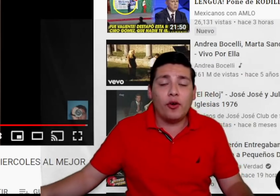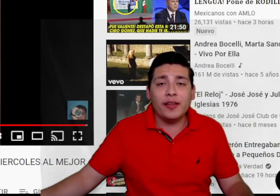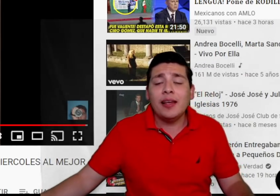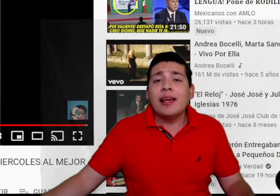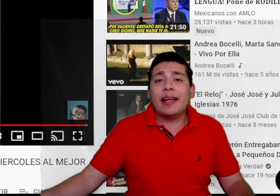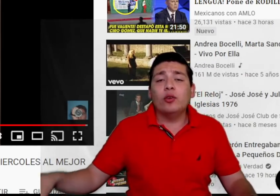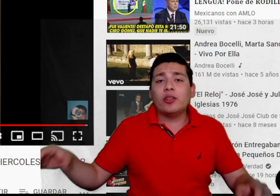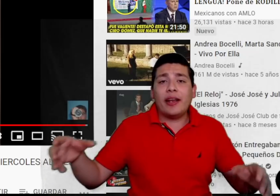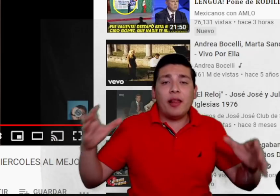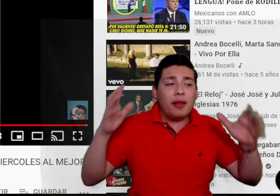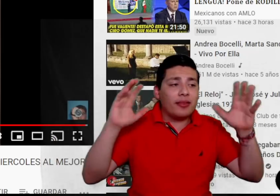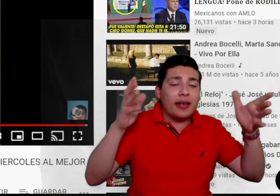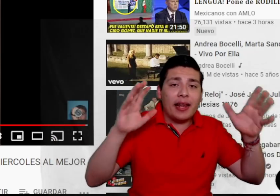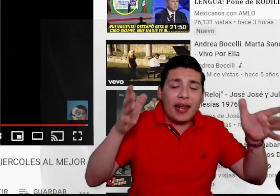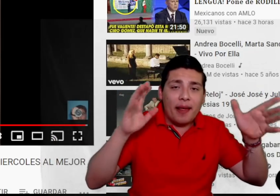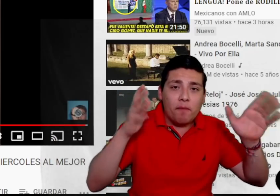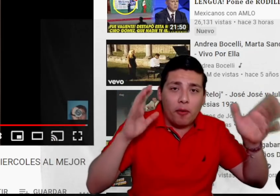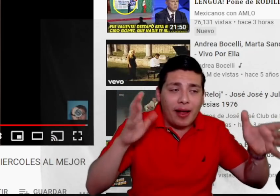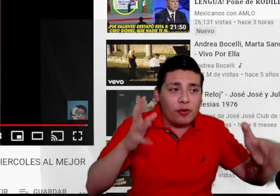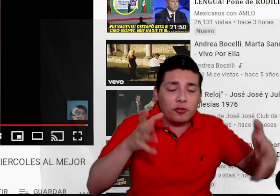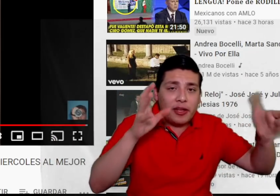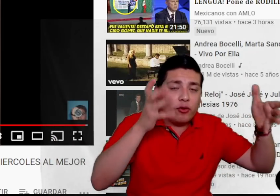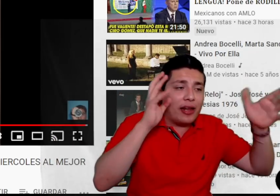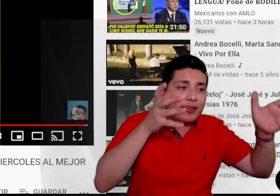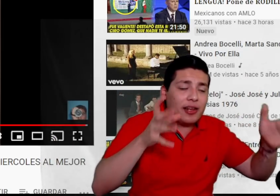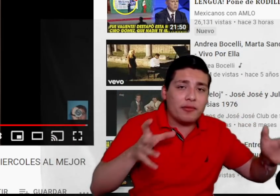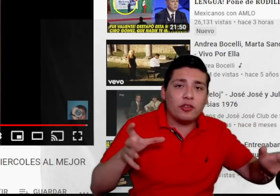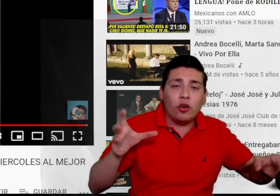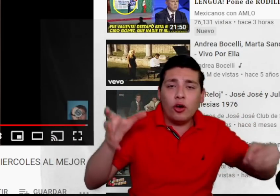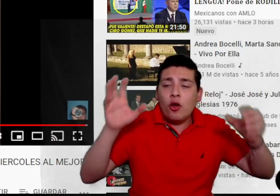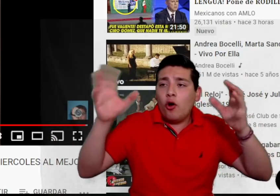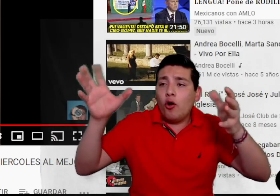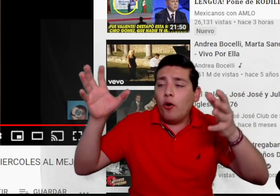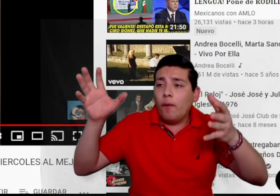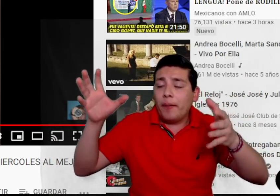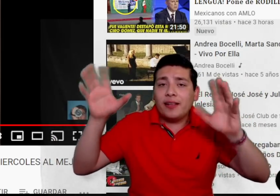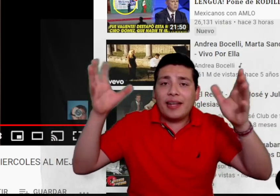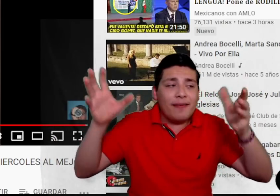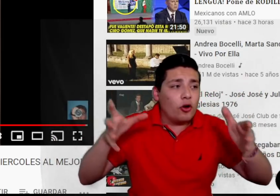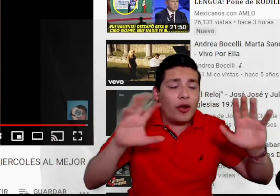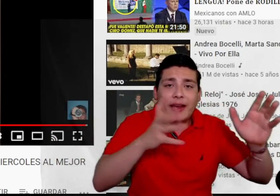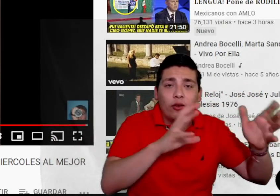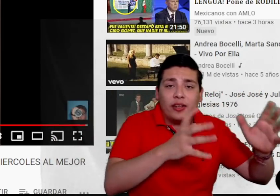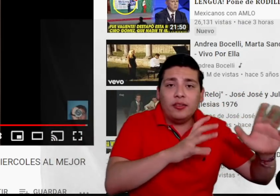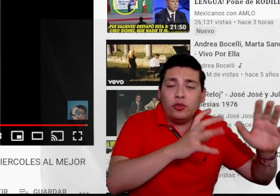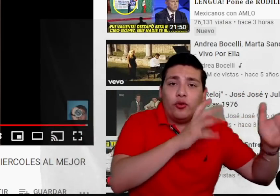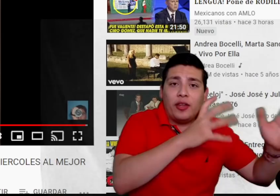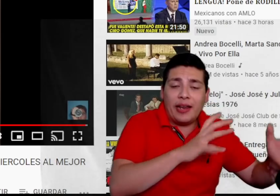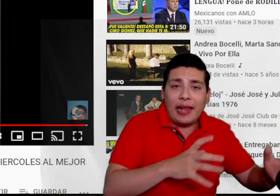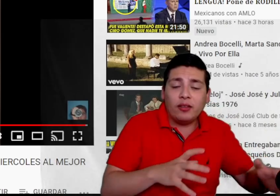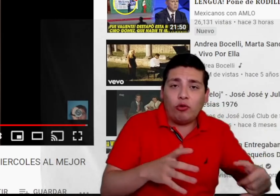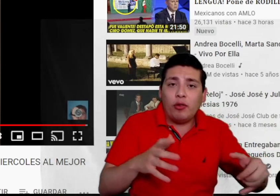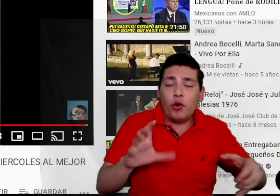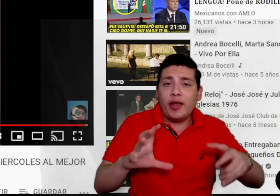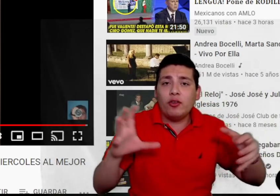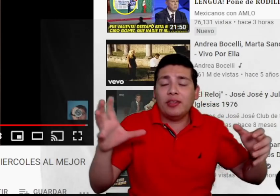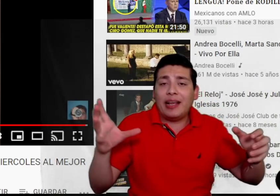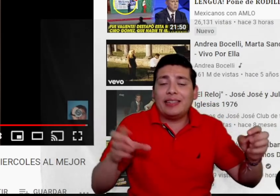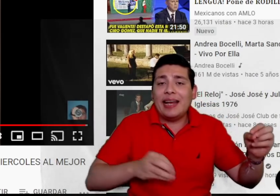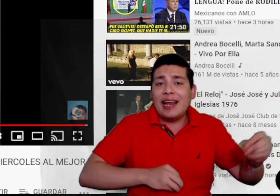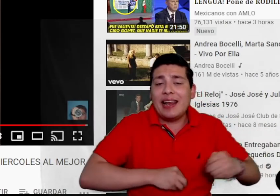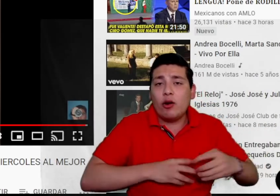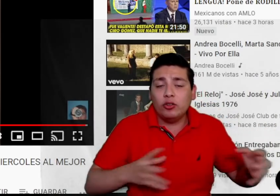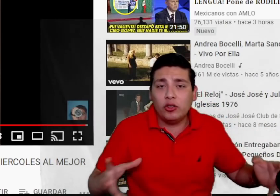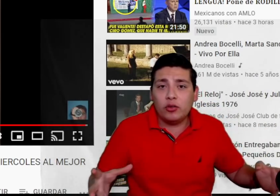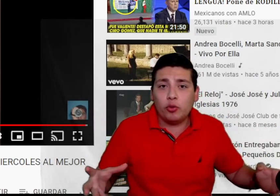anteriores que nos querían mantener embobados viendo la televisión o pensando en otras tonterías cuando ellos